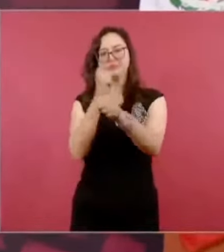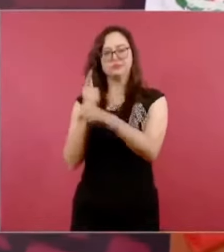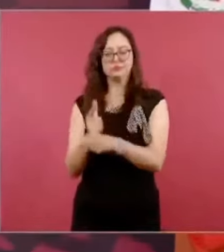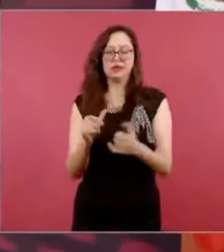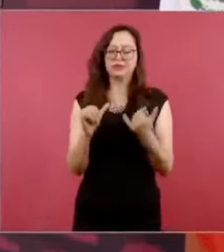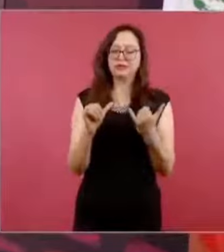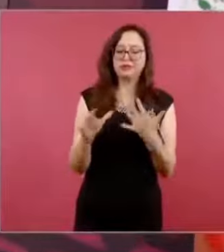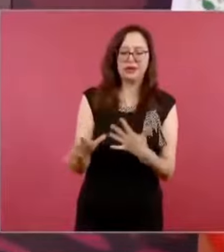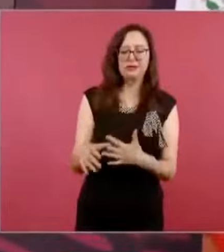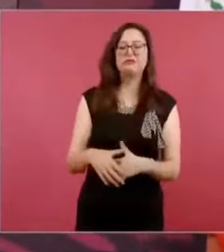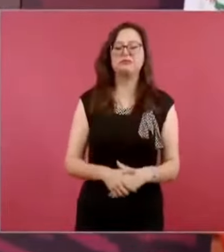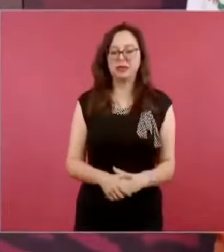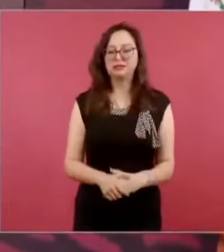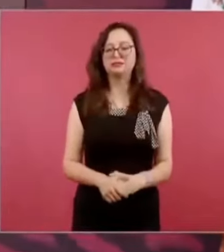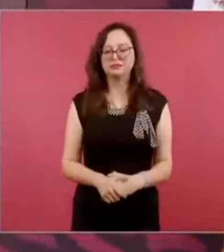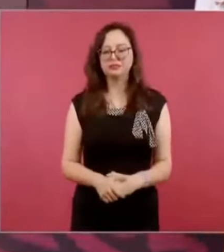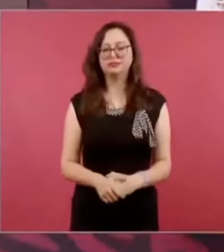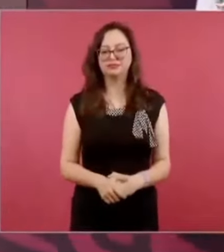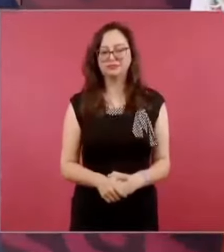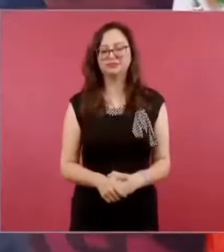la mano peluda.